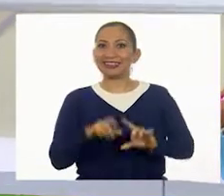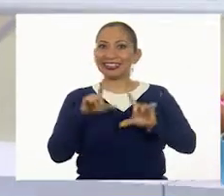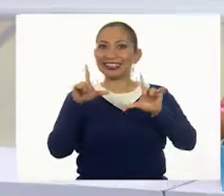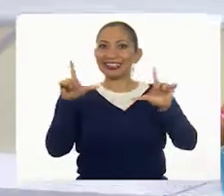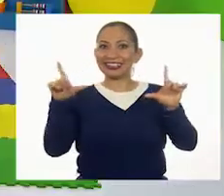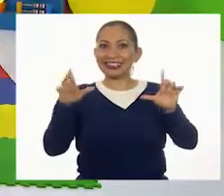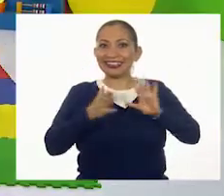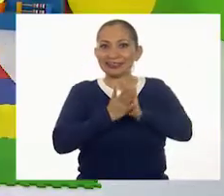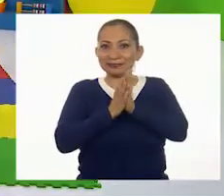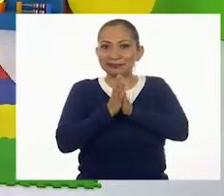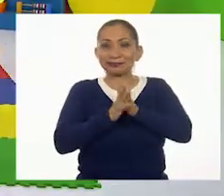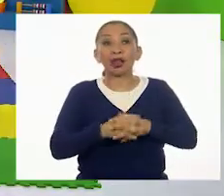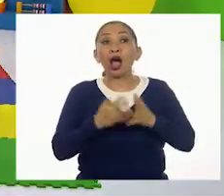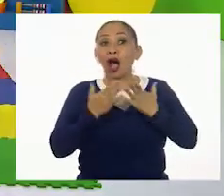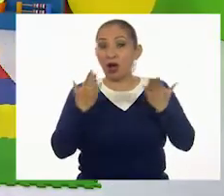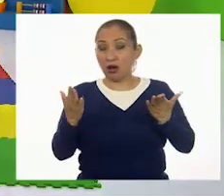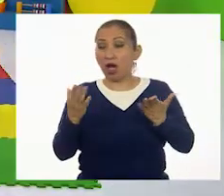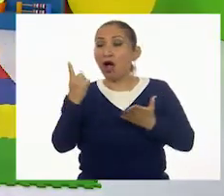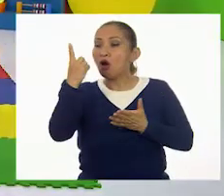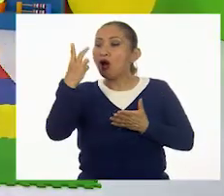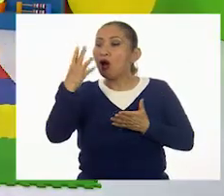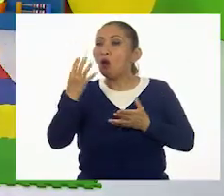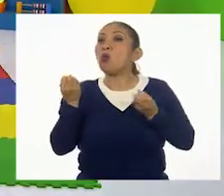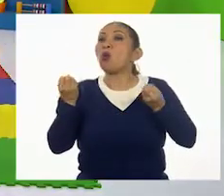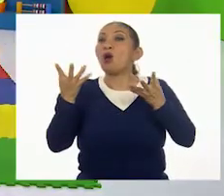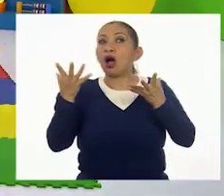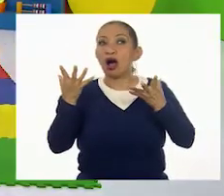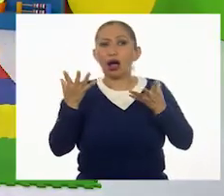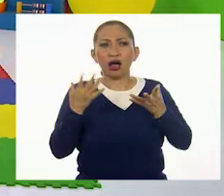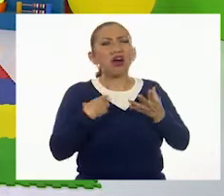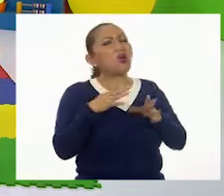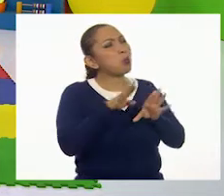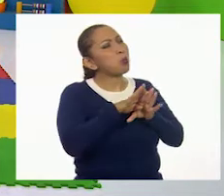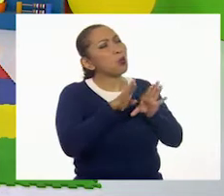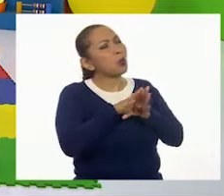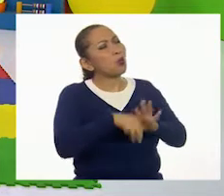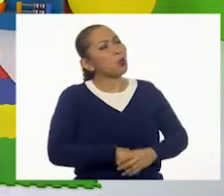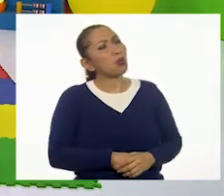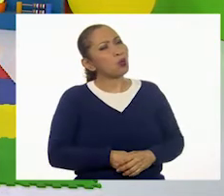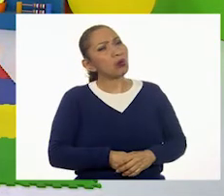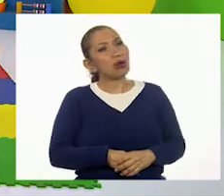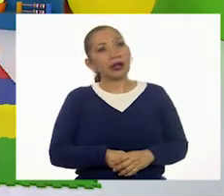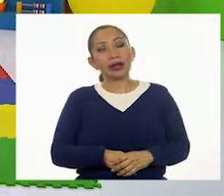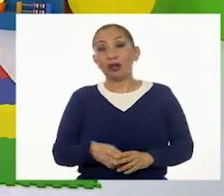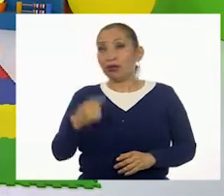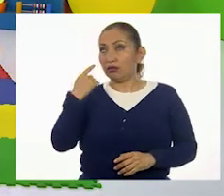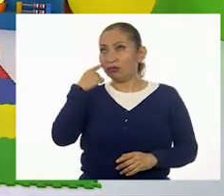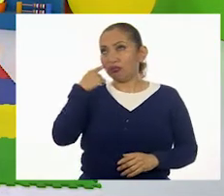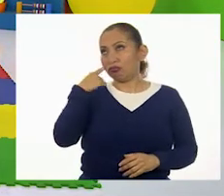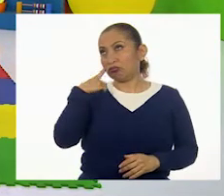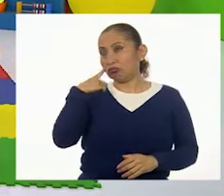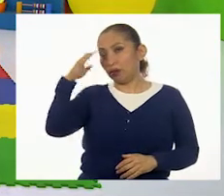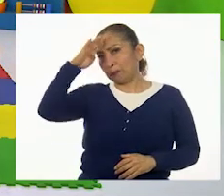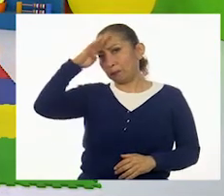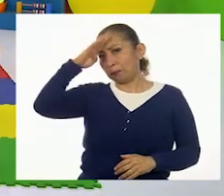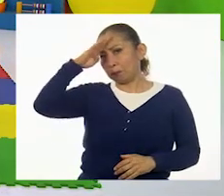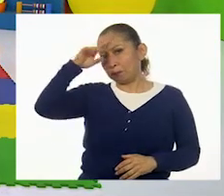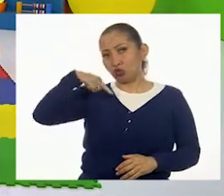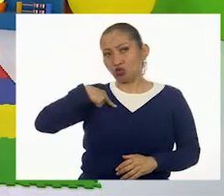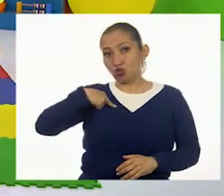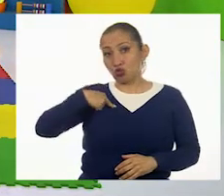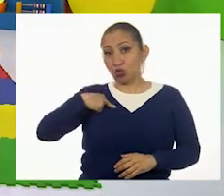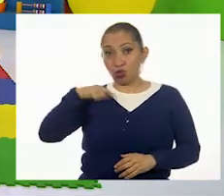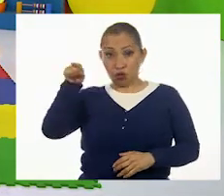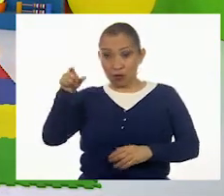¡Listo! Ahora sí, vamos a contar. ¿Cómo los vamos a contar? Pienso que puedes sostener